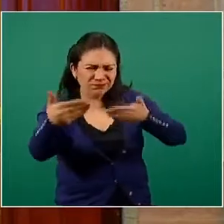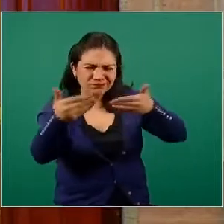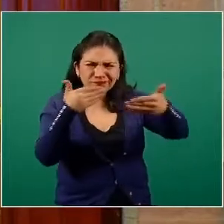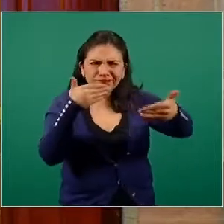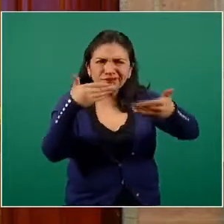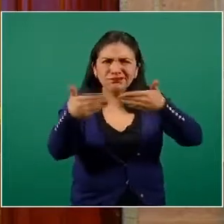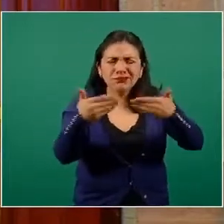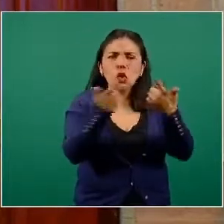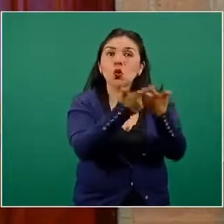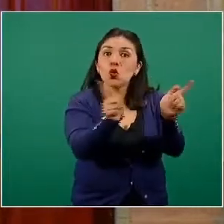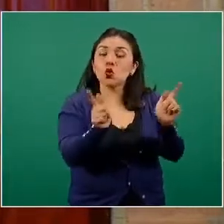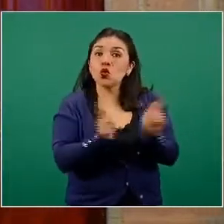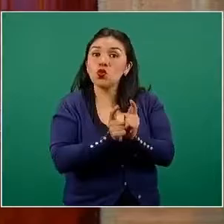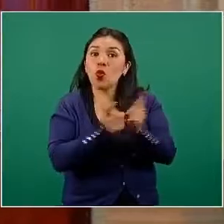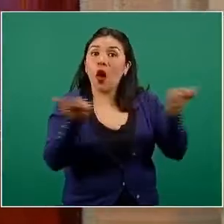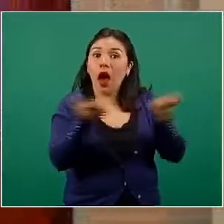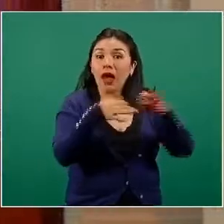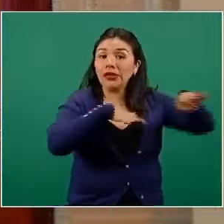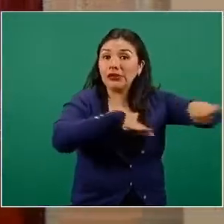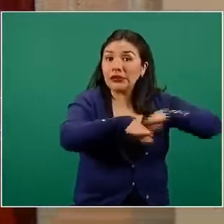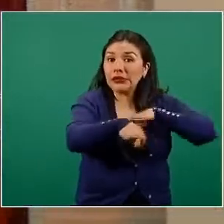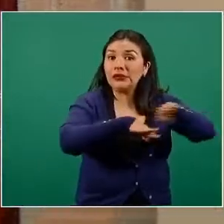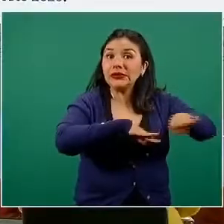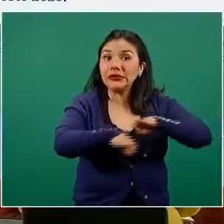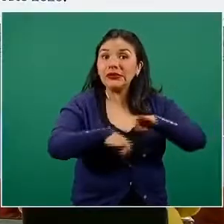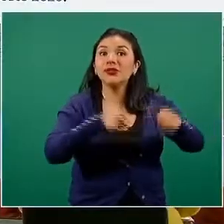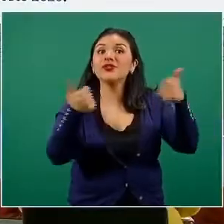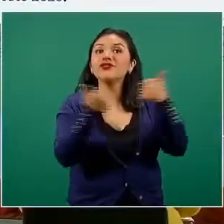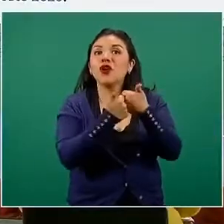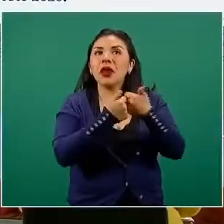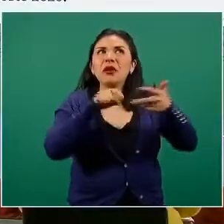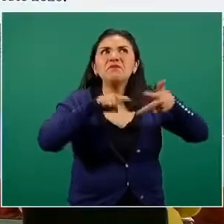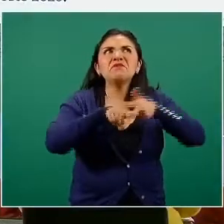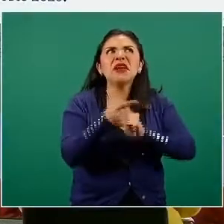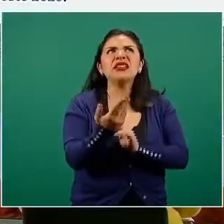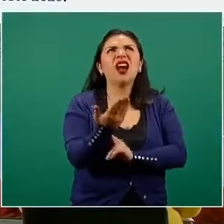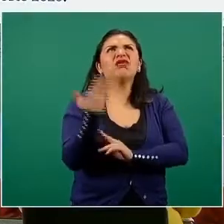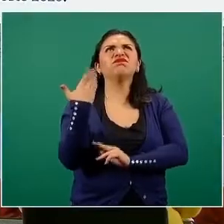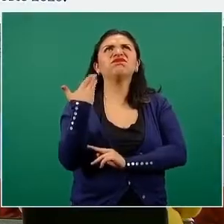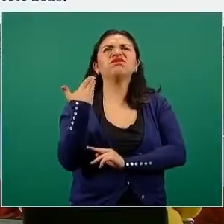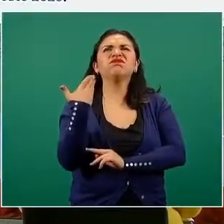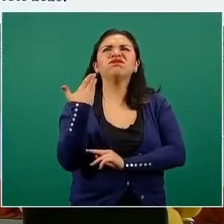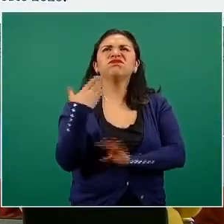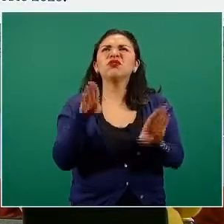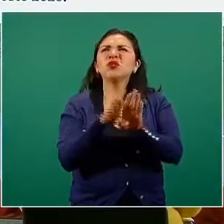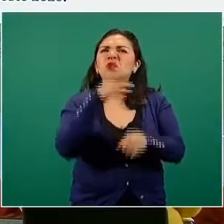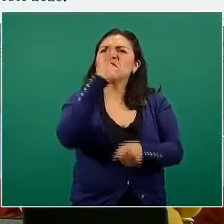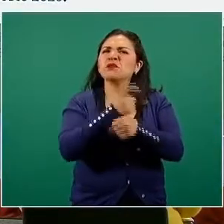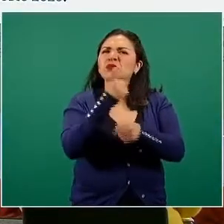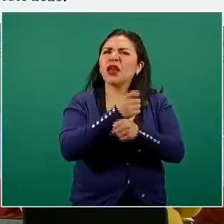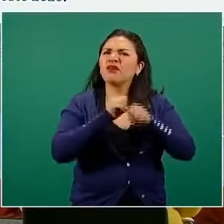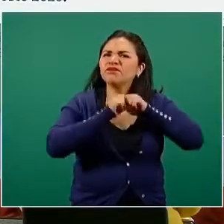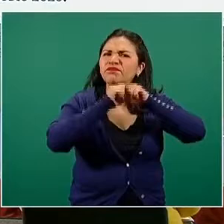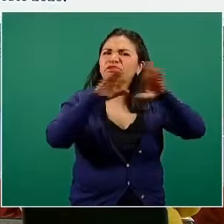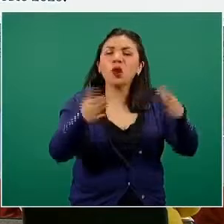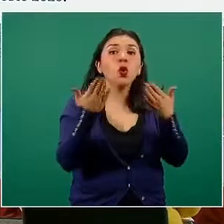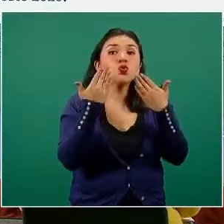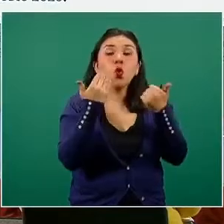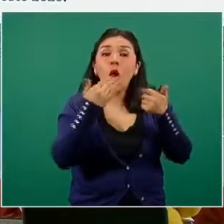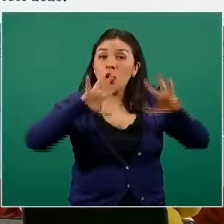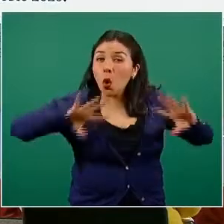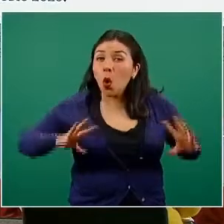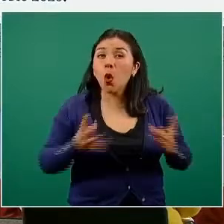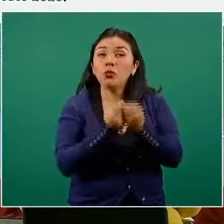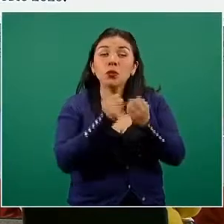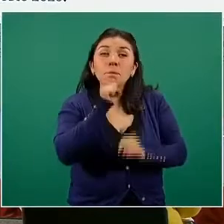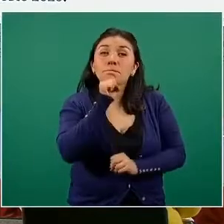que el grupo que ha estado trabajando desde más o menos en su primer informe no teníamos totalmente